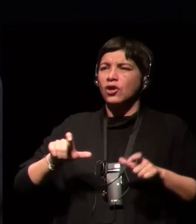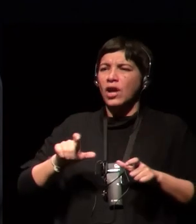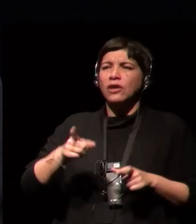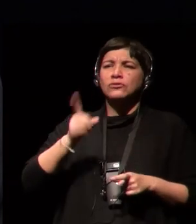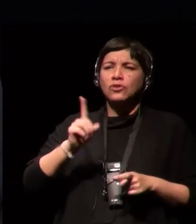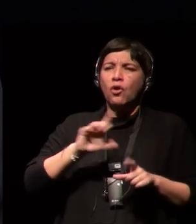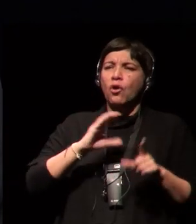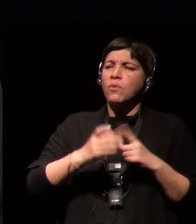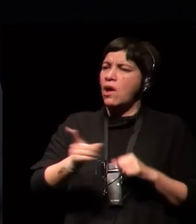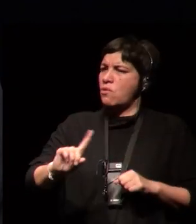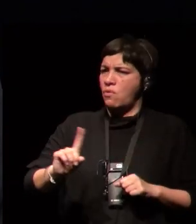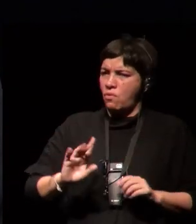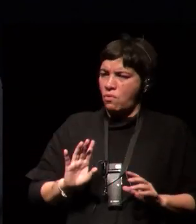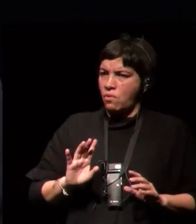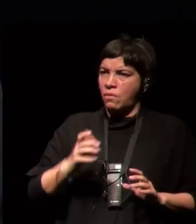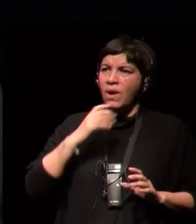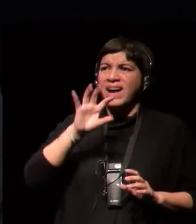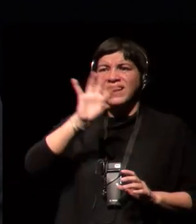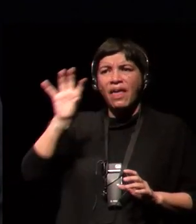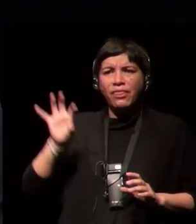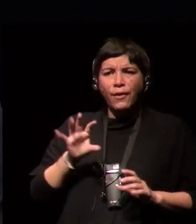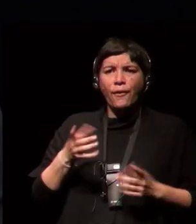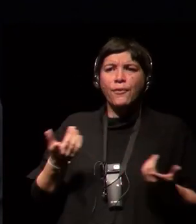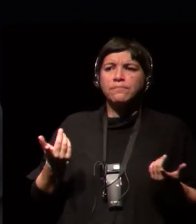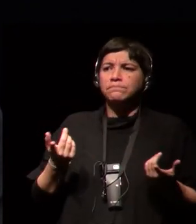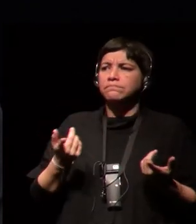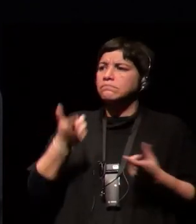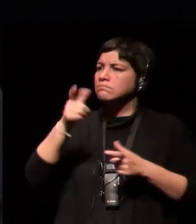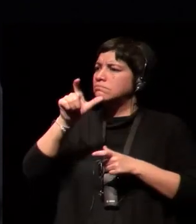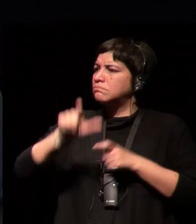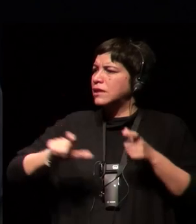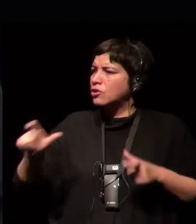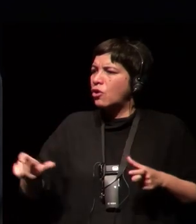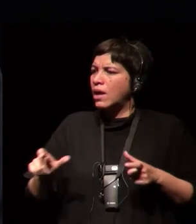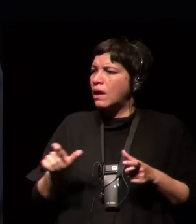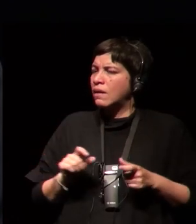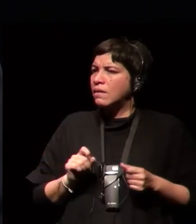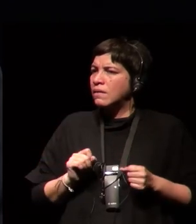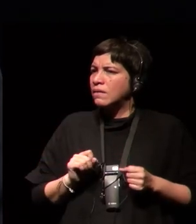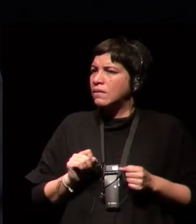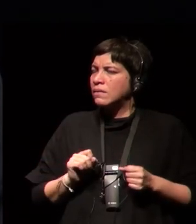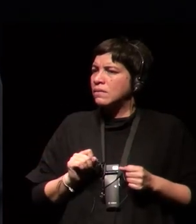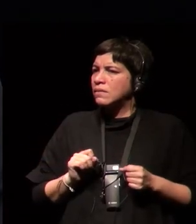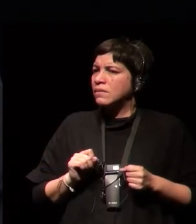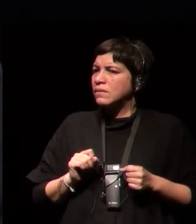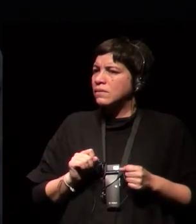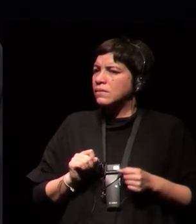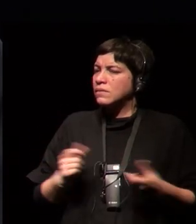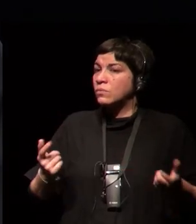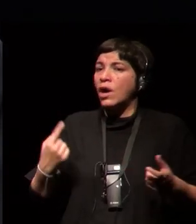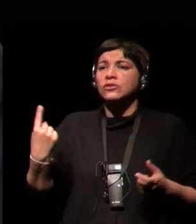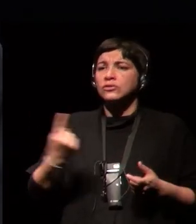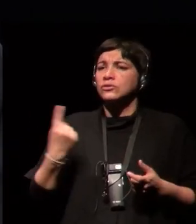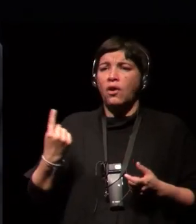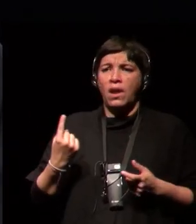nación, ninguna persona, they are emerging stories which continue to change over time. Todo es una